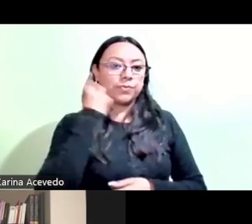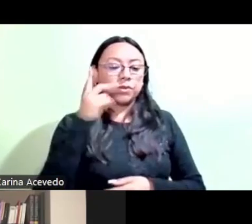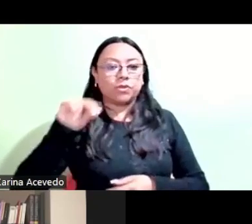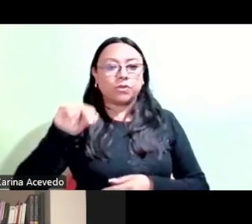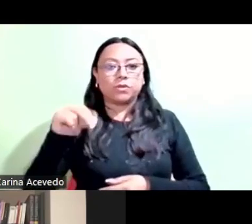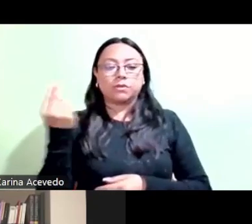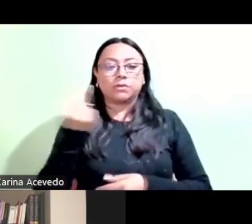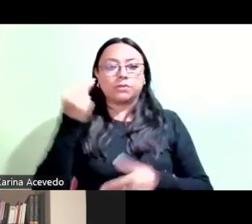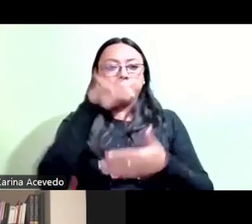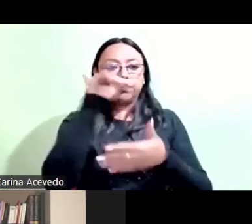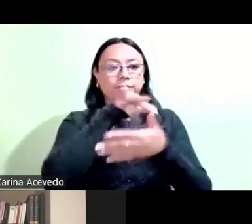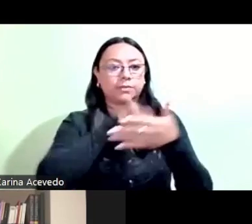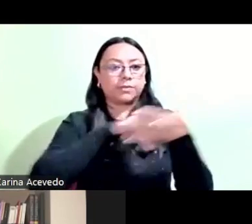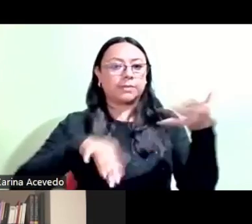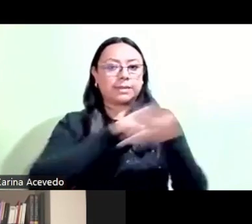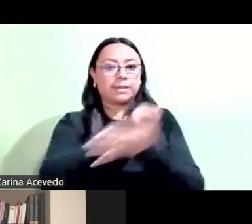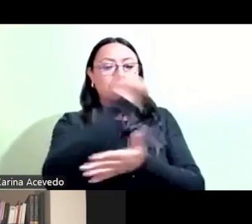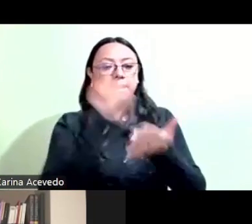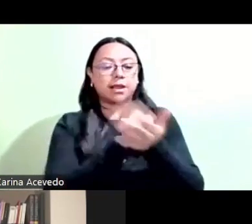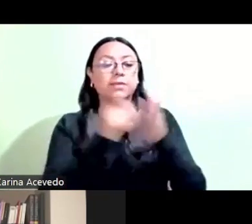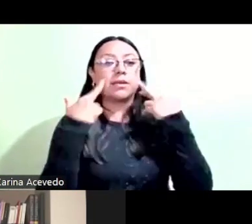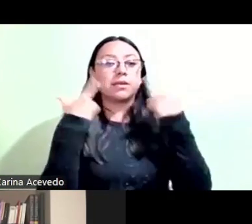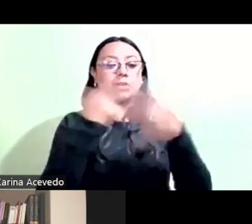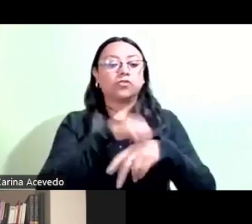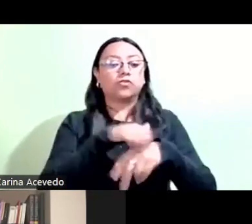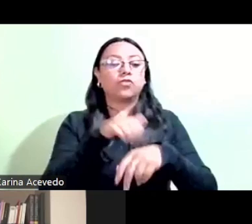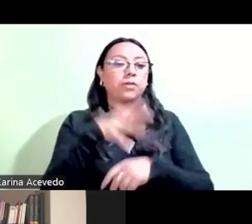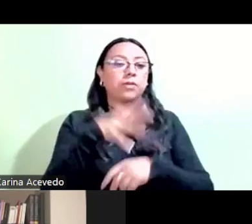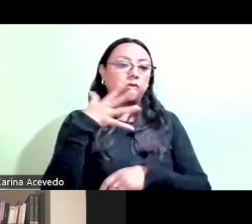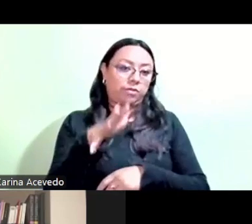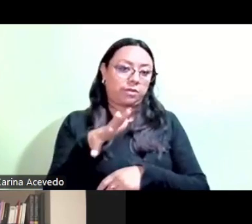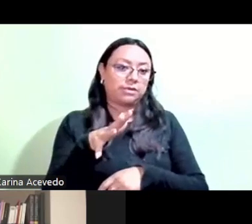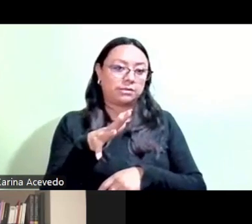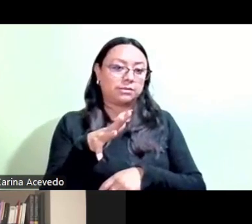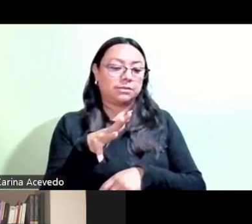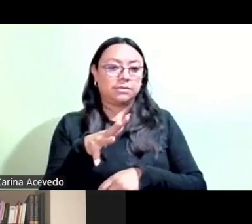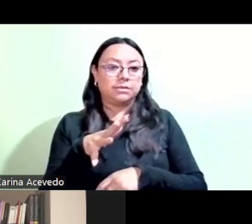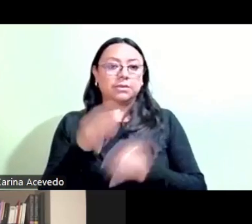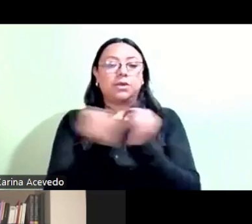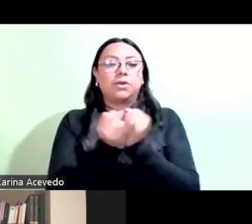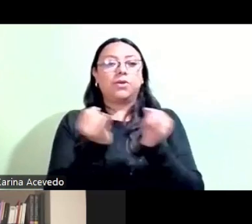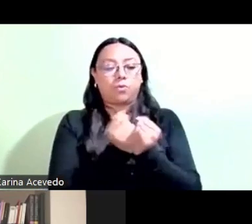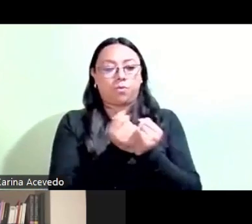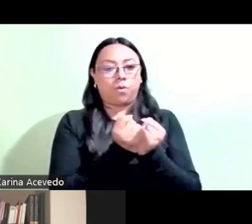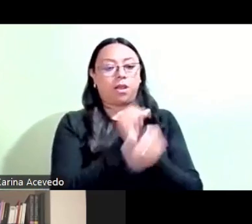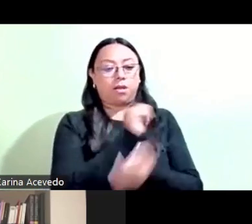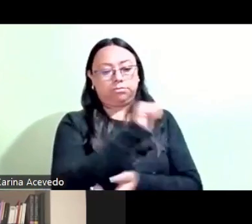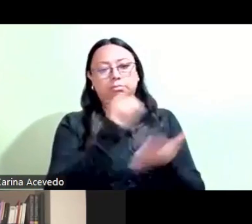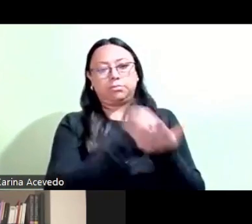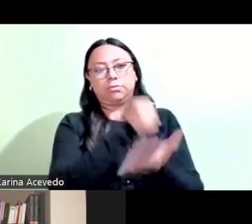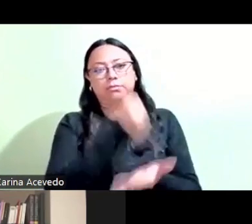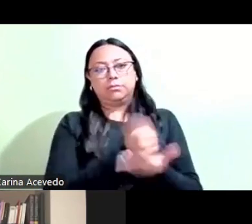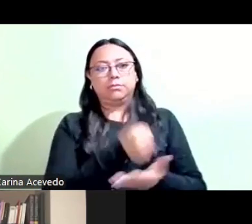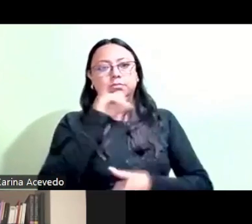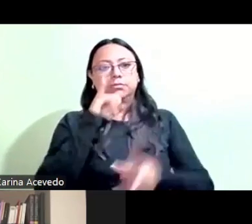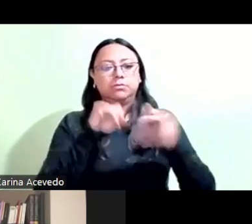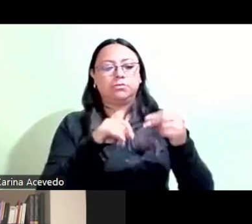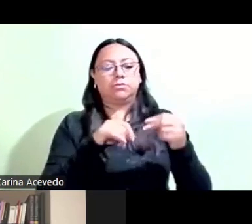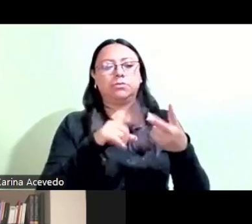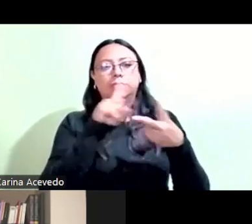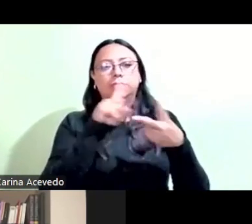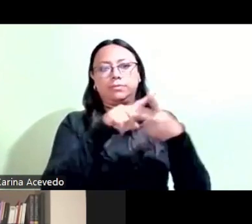la lectura del acta de la 10ª sesión ordinaria de esta comisión y se procede a su aprobación en un solo